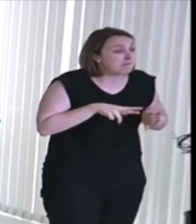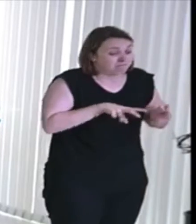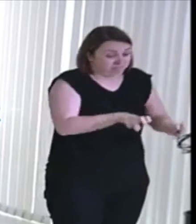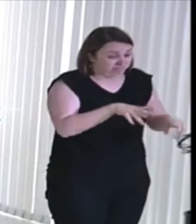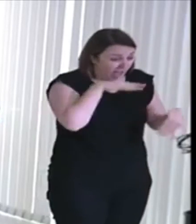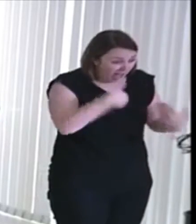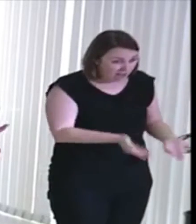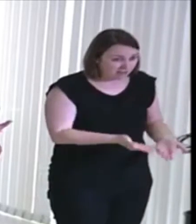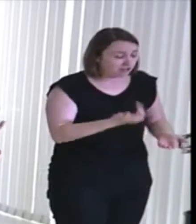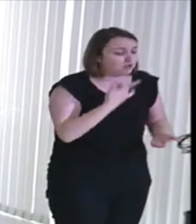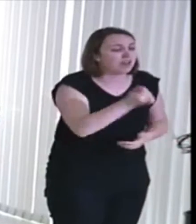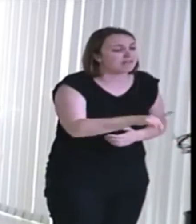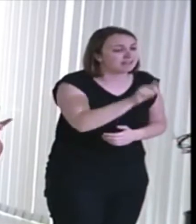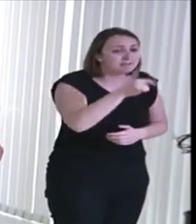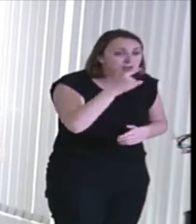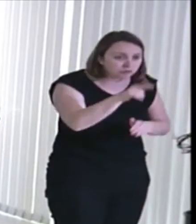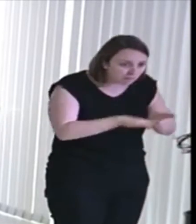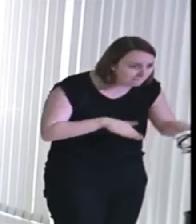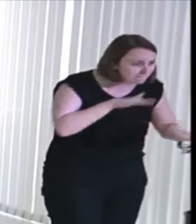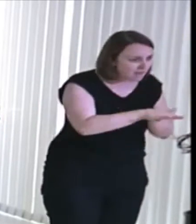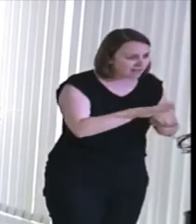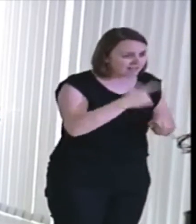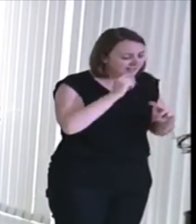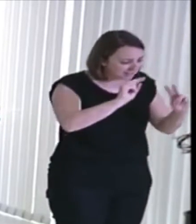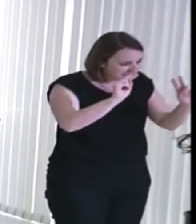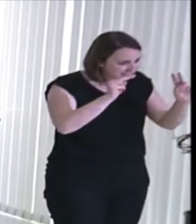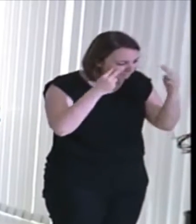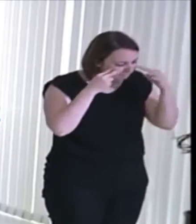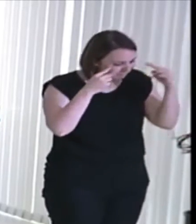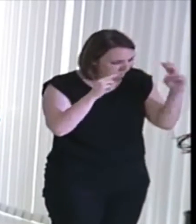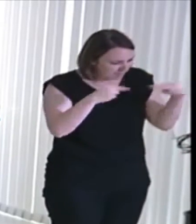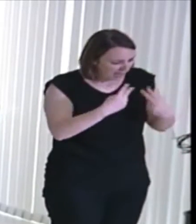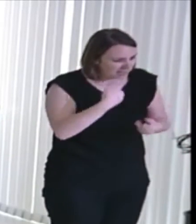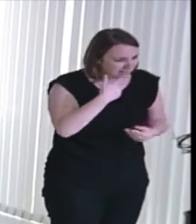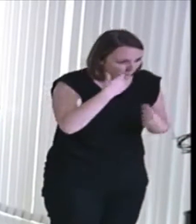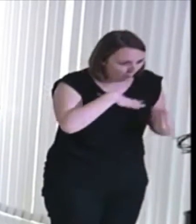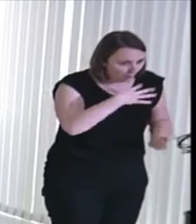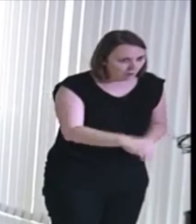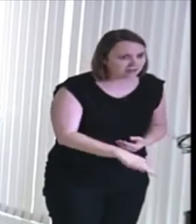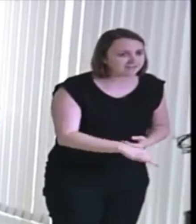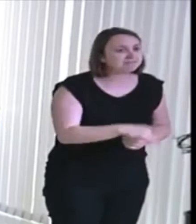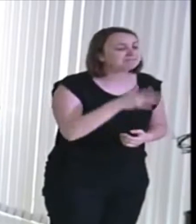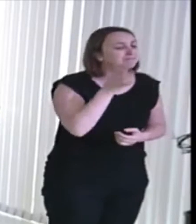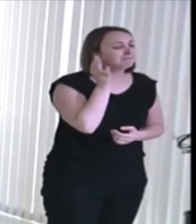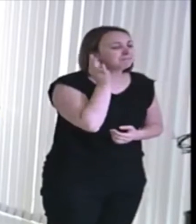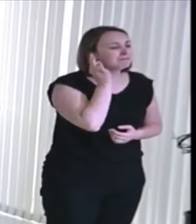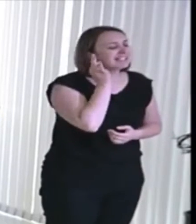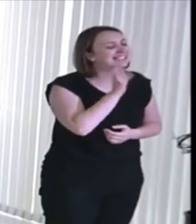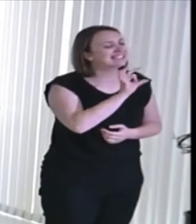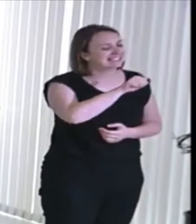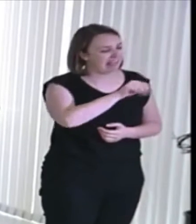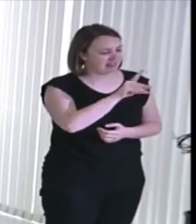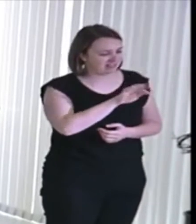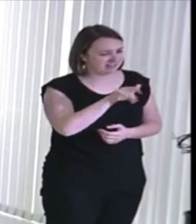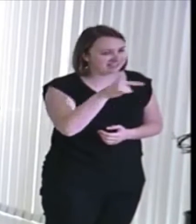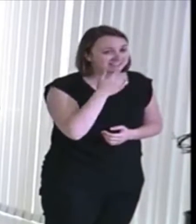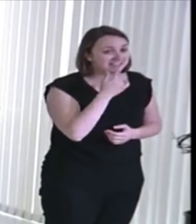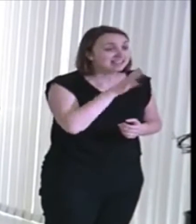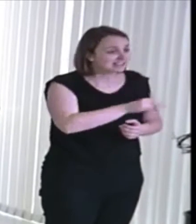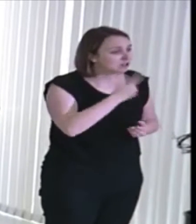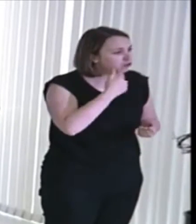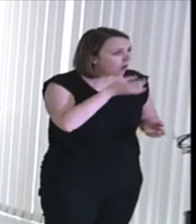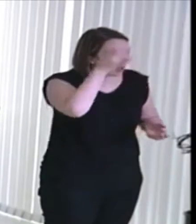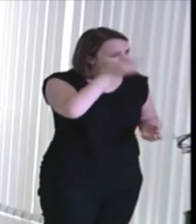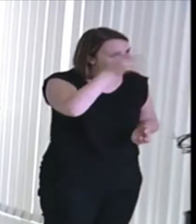más. Y da el paso y cree en ti misma. Es que al final es una cuestión de sí, la cuestión es que tienes muchas